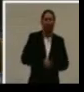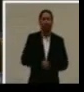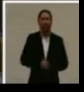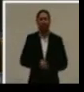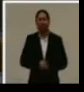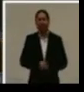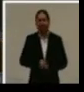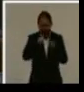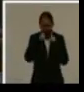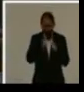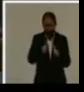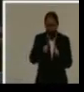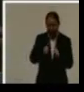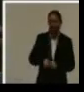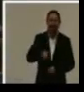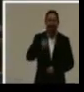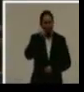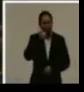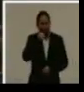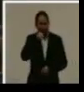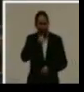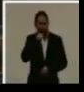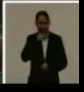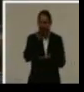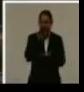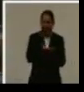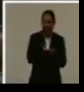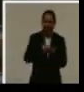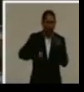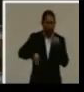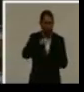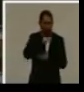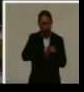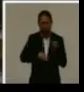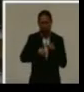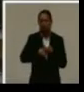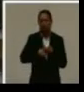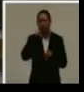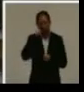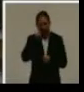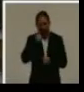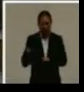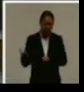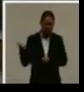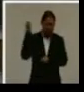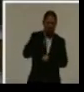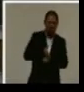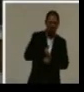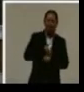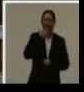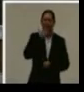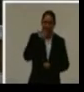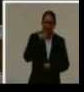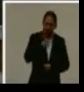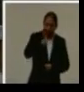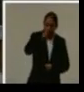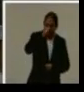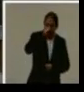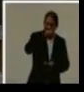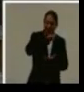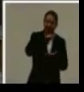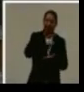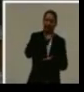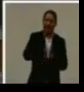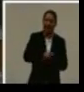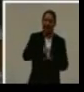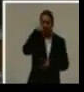Así que vamos a estar atentos y vamos a pedir que todas las instancias pertinentes apliquen el peso específico y justo, por supuesto, de la ley,